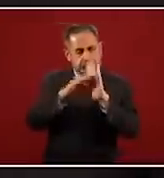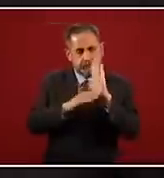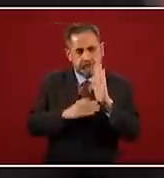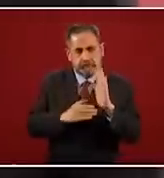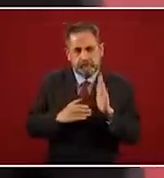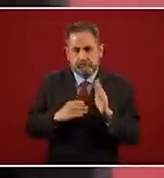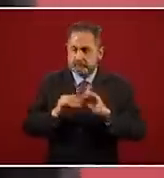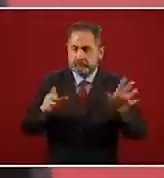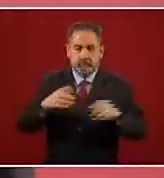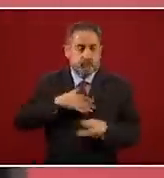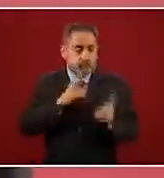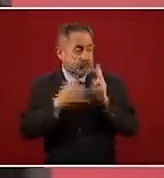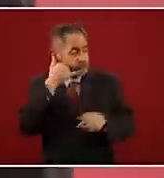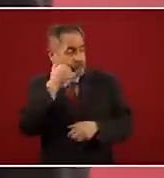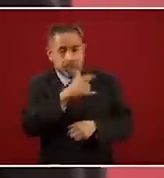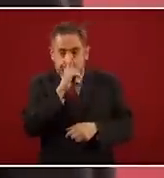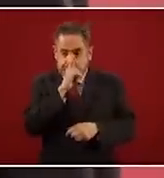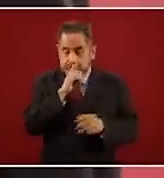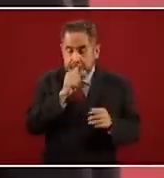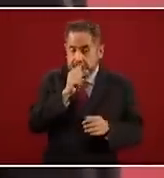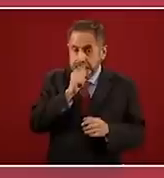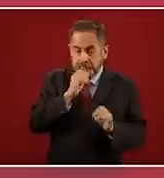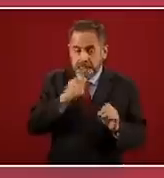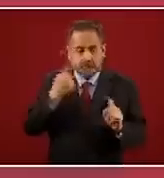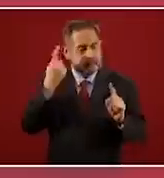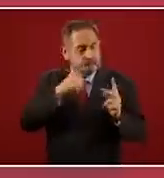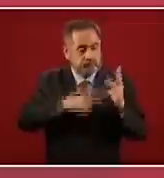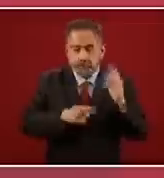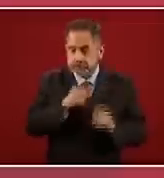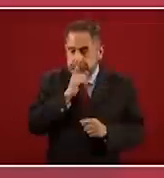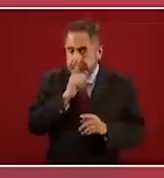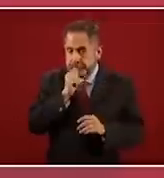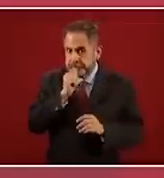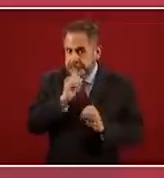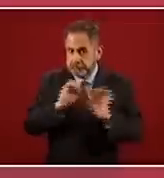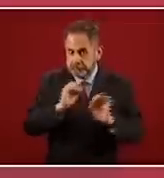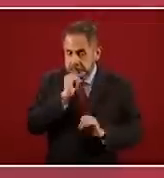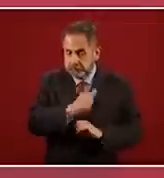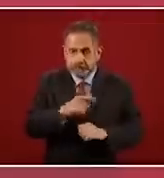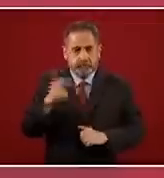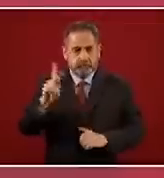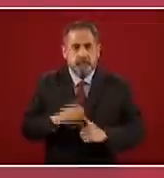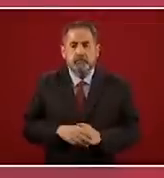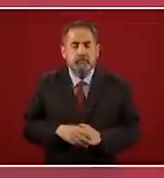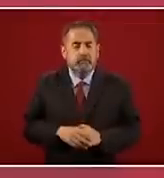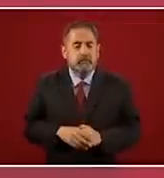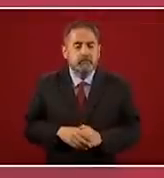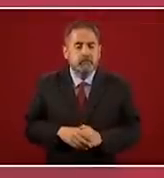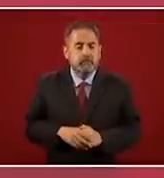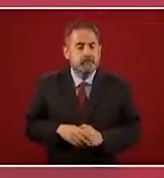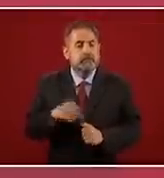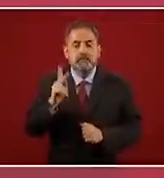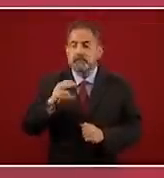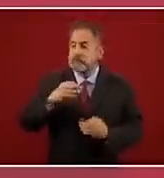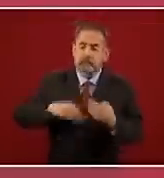hablado yo con ella para darle instrucción en particular, pero todos los